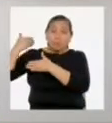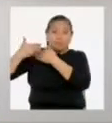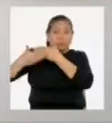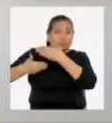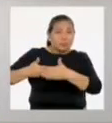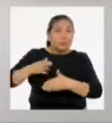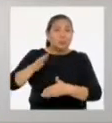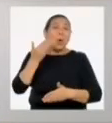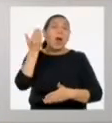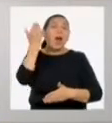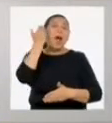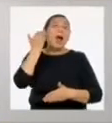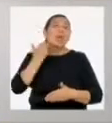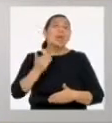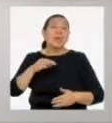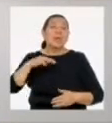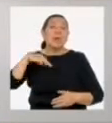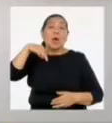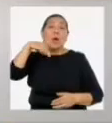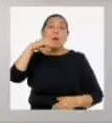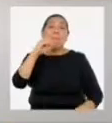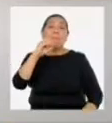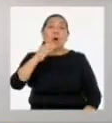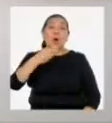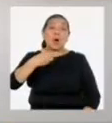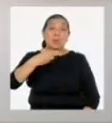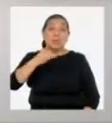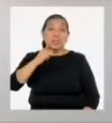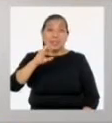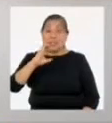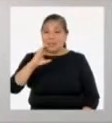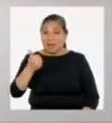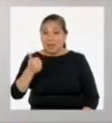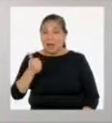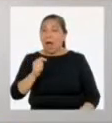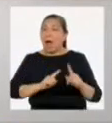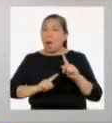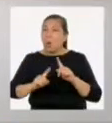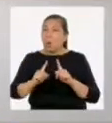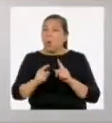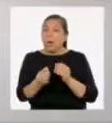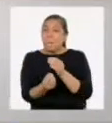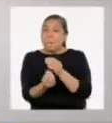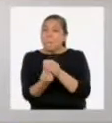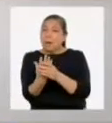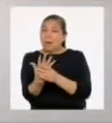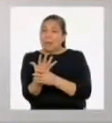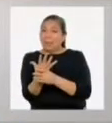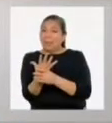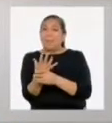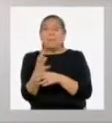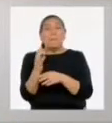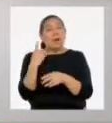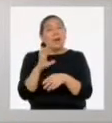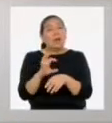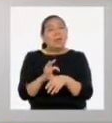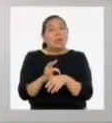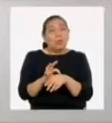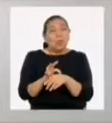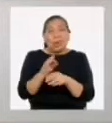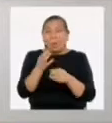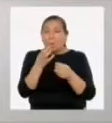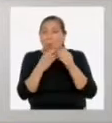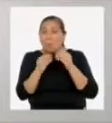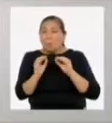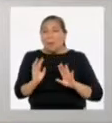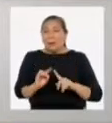que heredaron de sus ancestros mochicas. Por ejemplo, utilizan algunas plantas medicinales. En